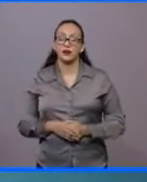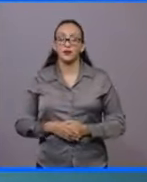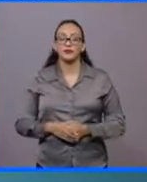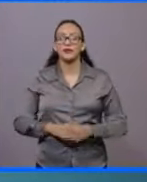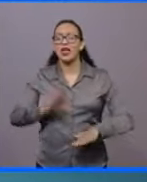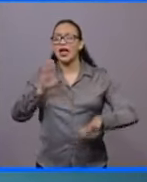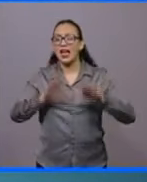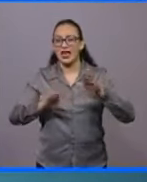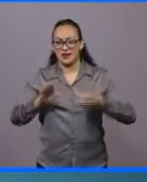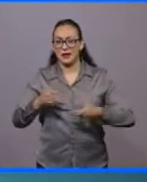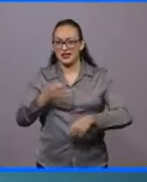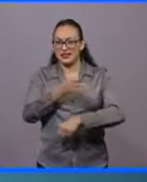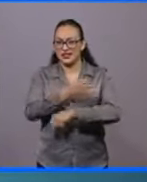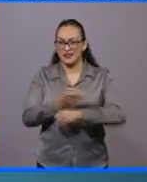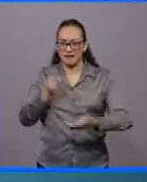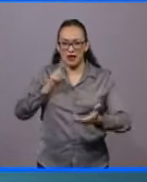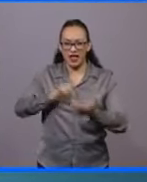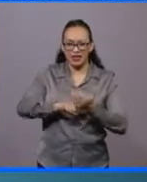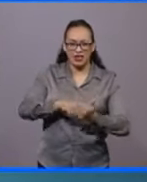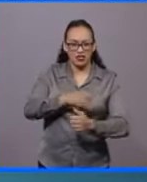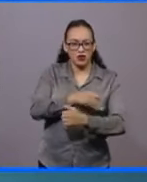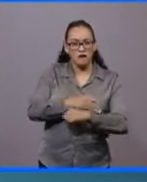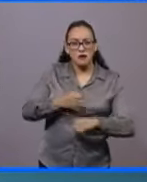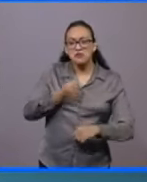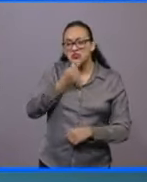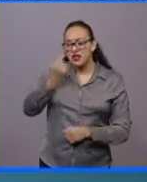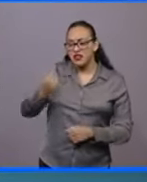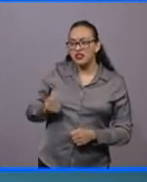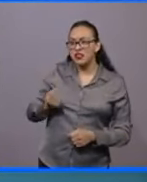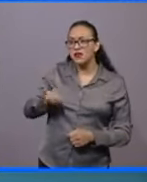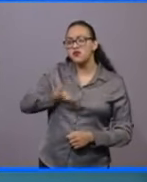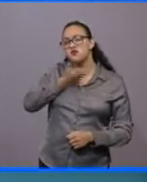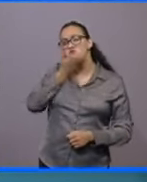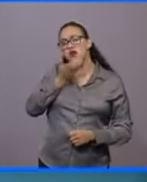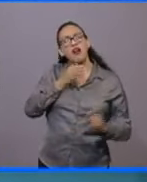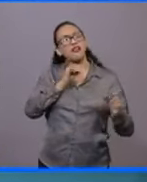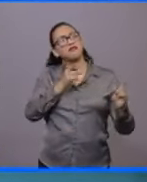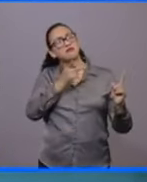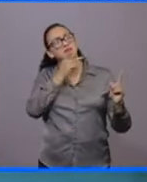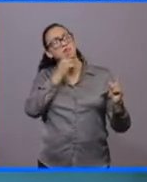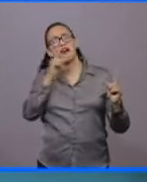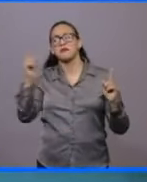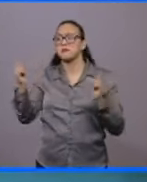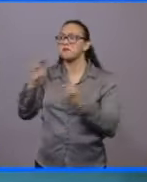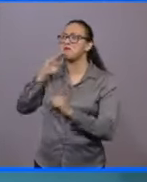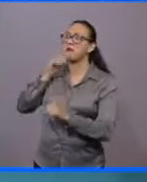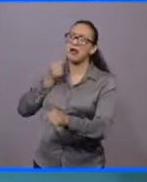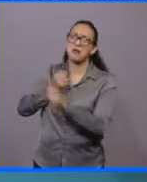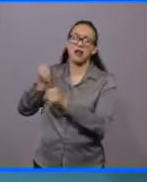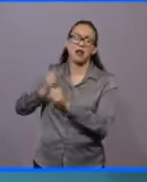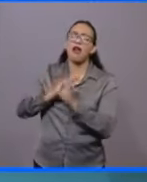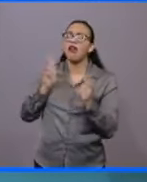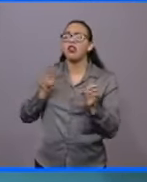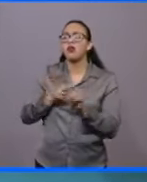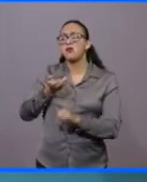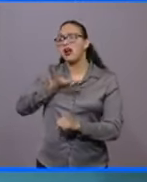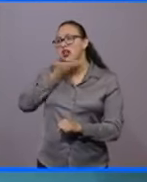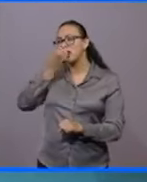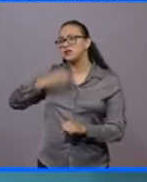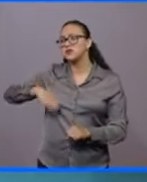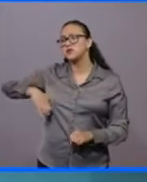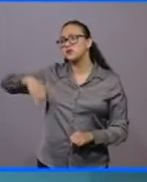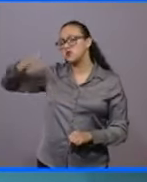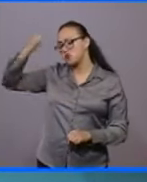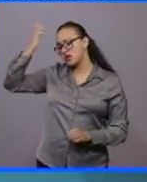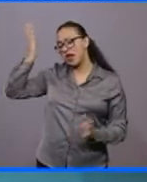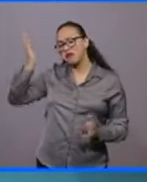cuenta de que se encuentra dentro de un círculo de violencia y es importante también alertarlas porque muchas veces